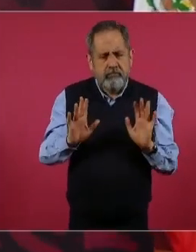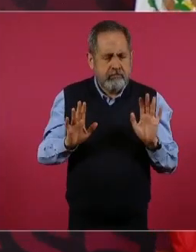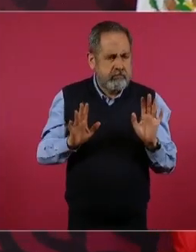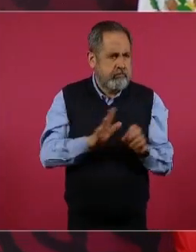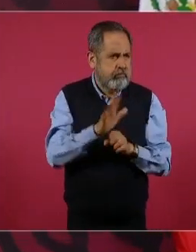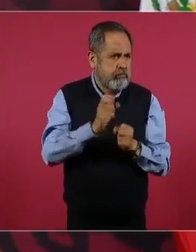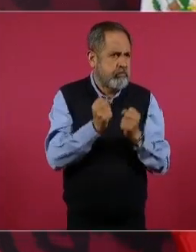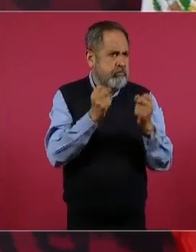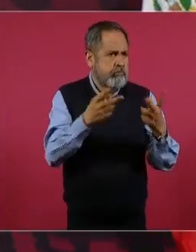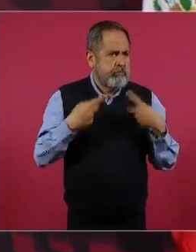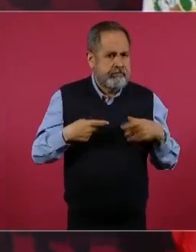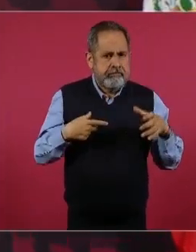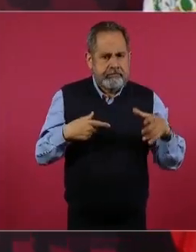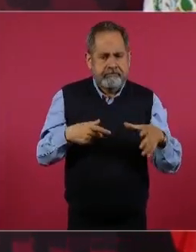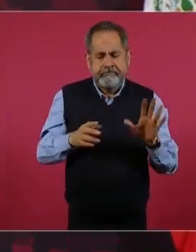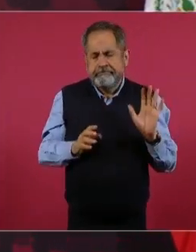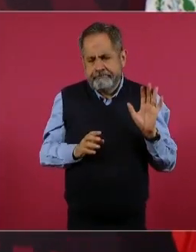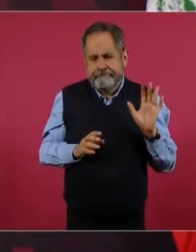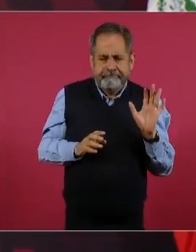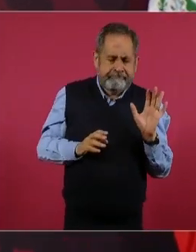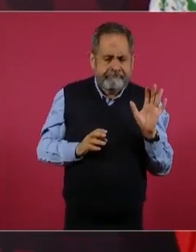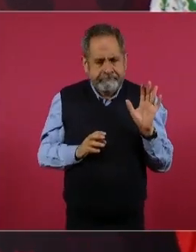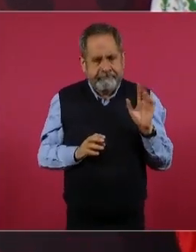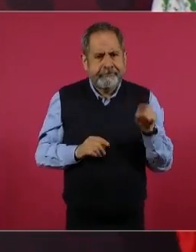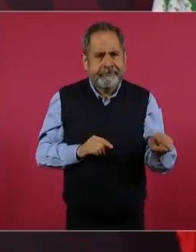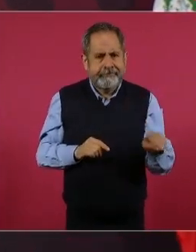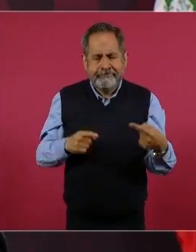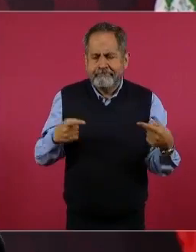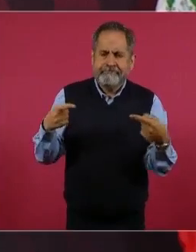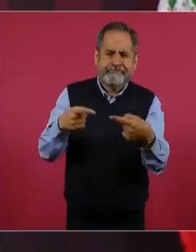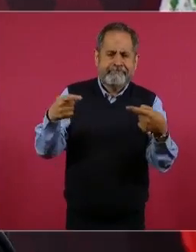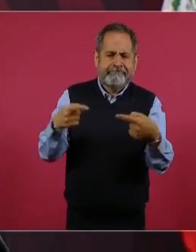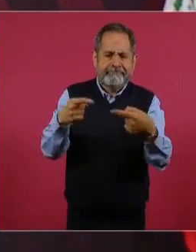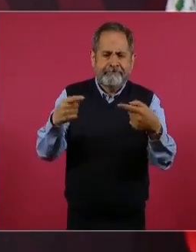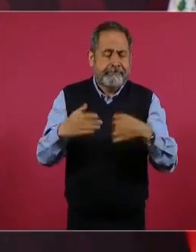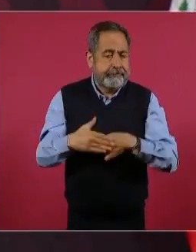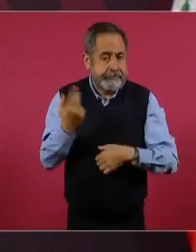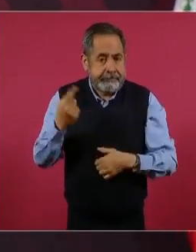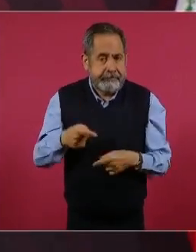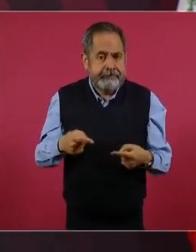sector que se han confrontado